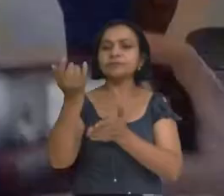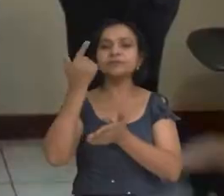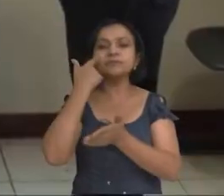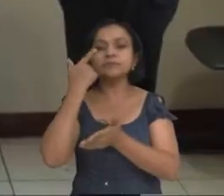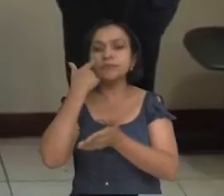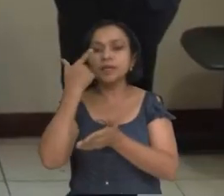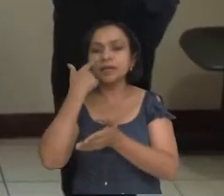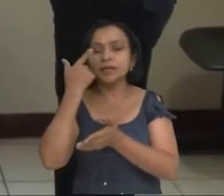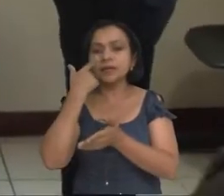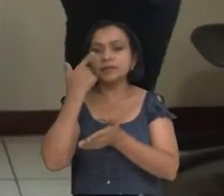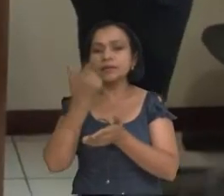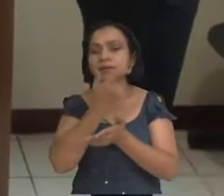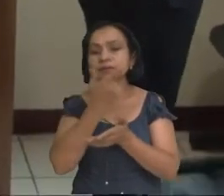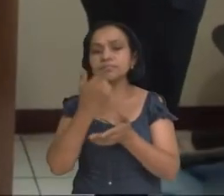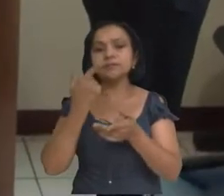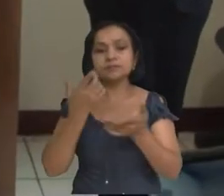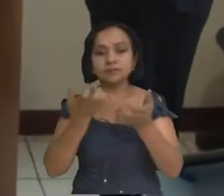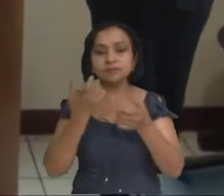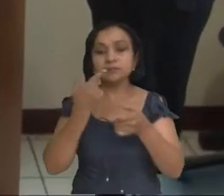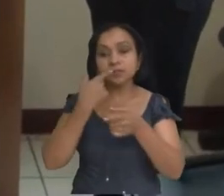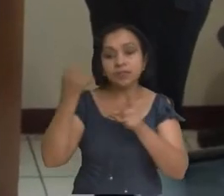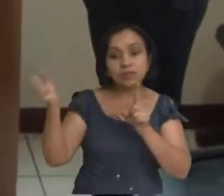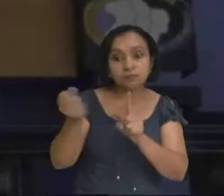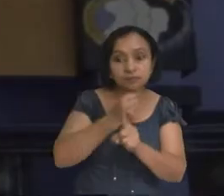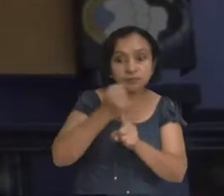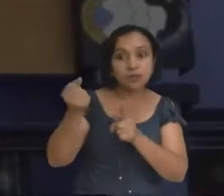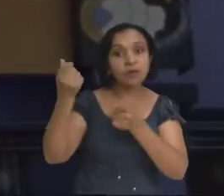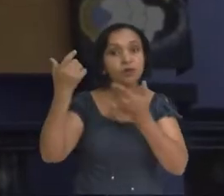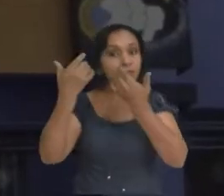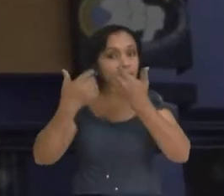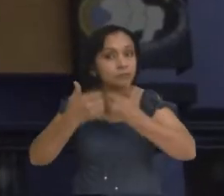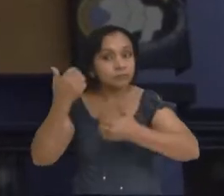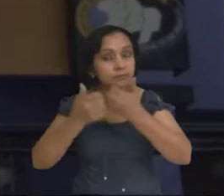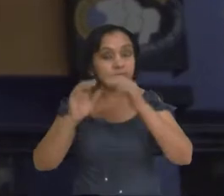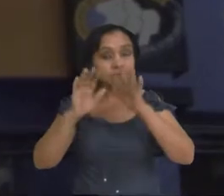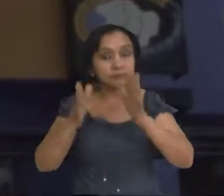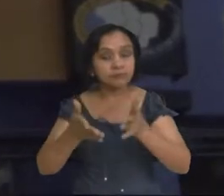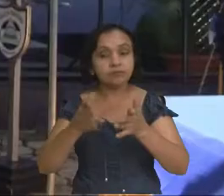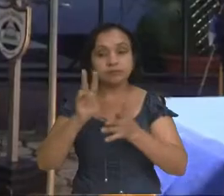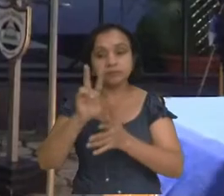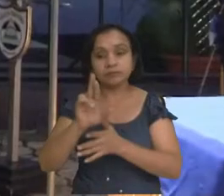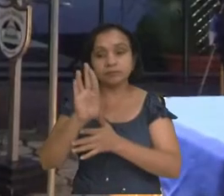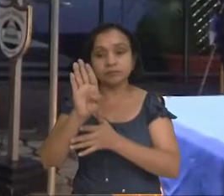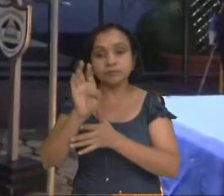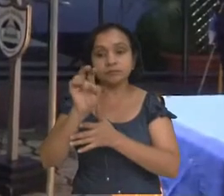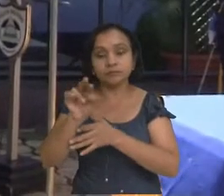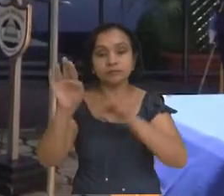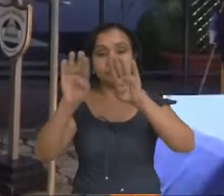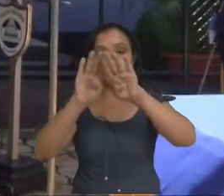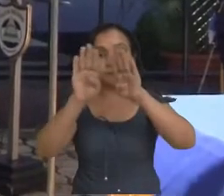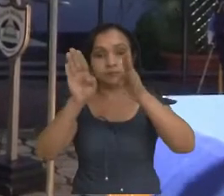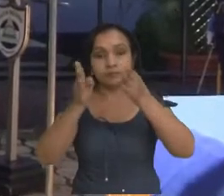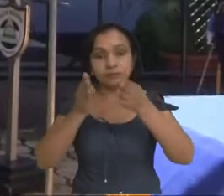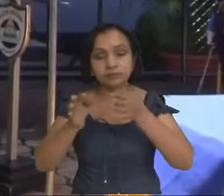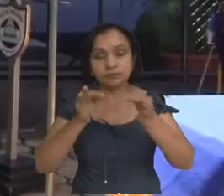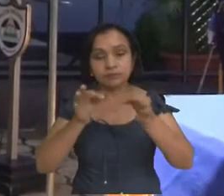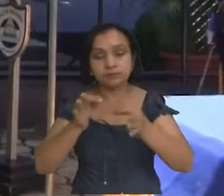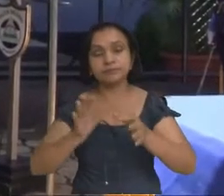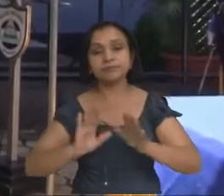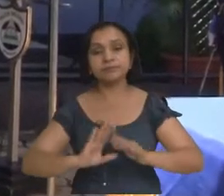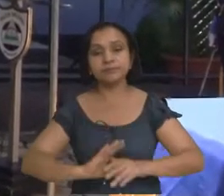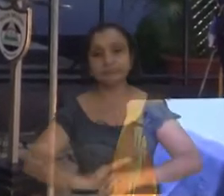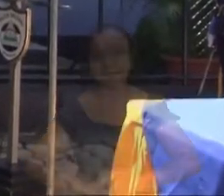capacitadas especialmente para tratar delitos contra la mujer. Con cámara de Rubén Castro para el canal parlamentario, les informó Vanessa